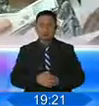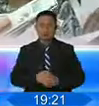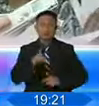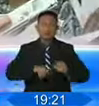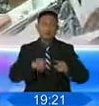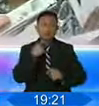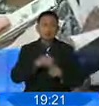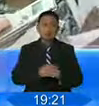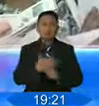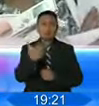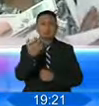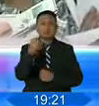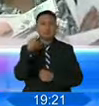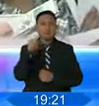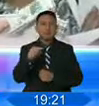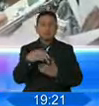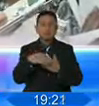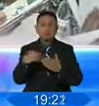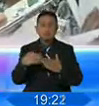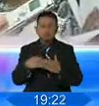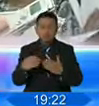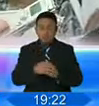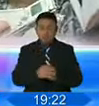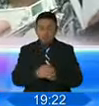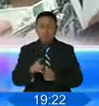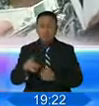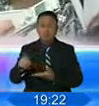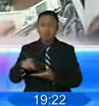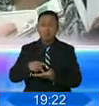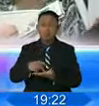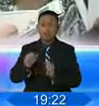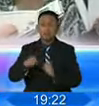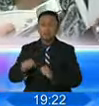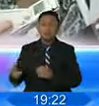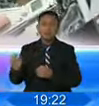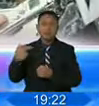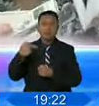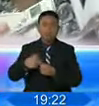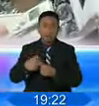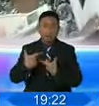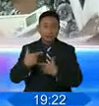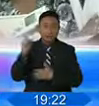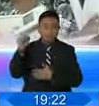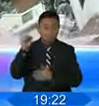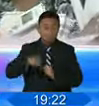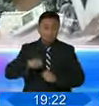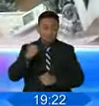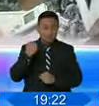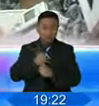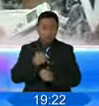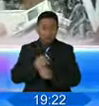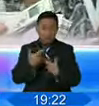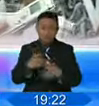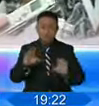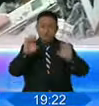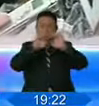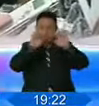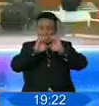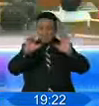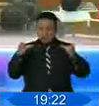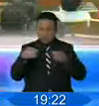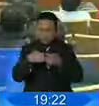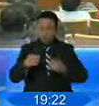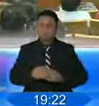hasta $13,000 que les cobrarían por acceder a un derecho como este en alguna cooperativa o